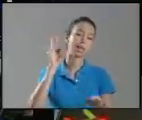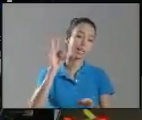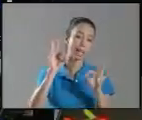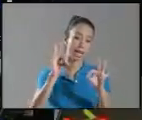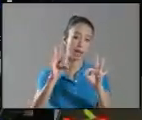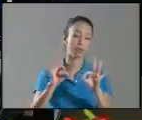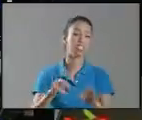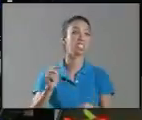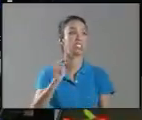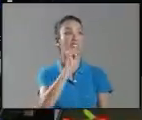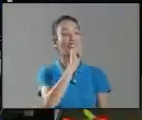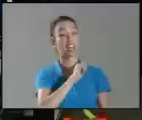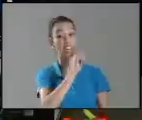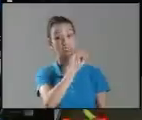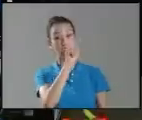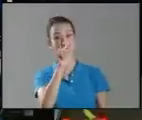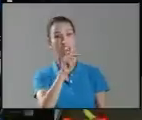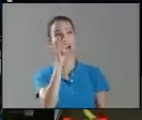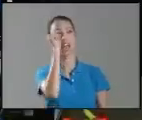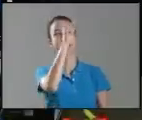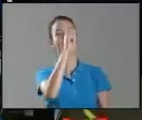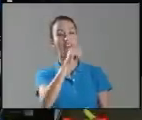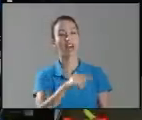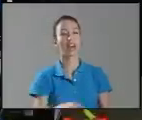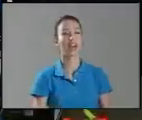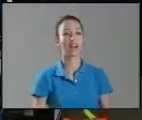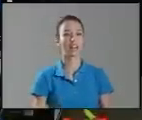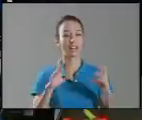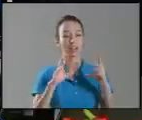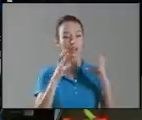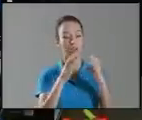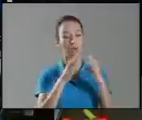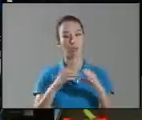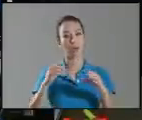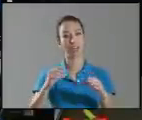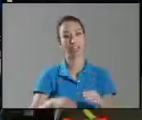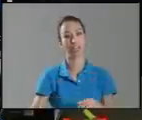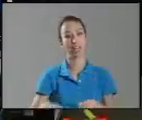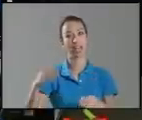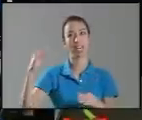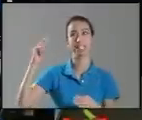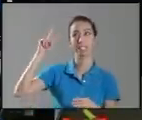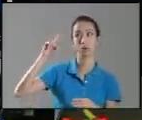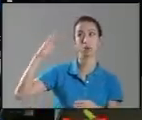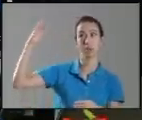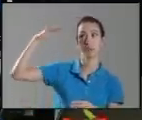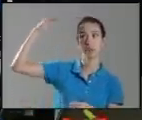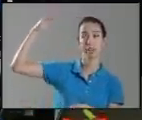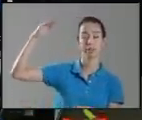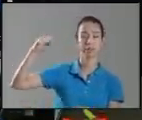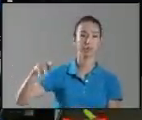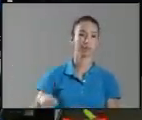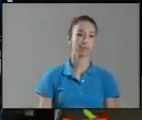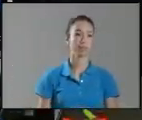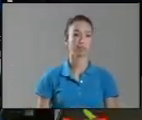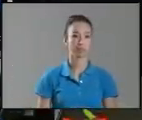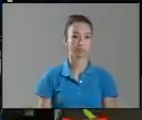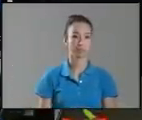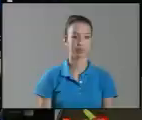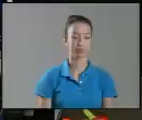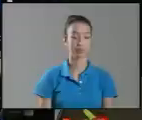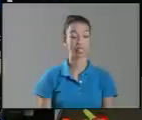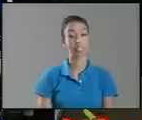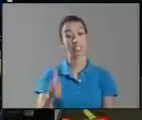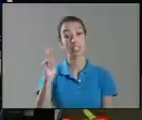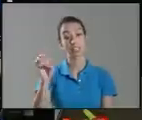Nosotros teníamos nuestra reunión acá, adorábamos al Señor, predicábamos, y ellos ahí, en la terraza,